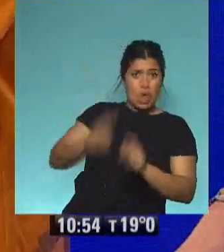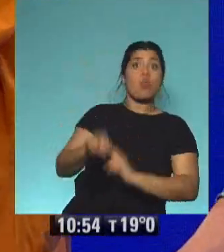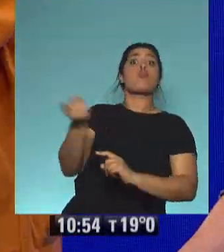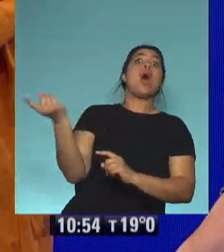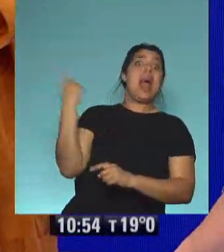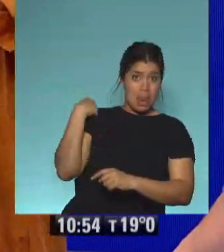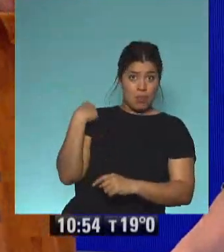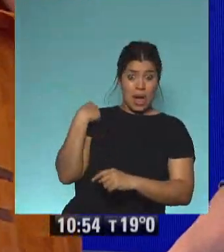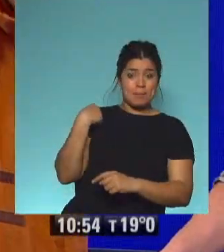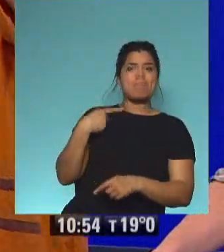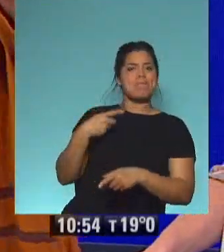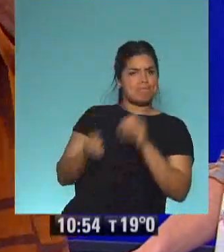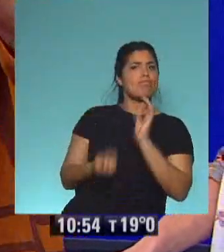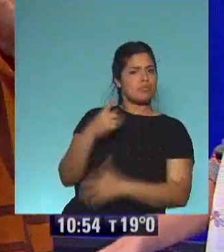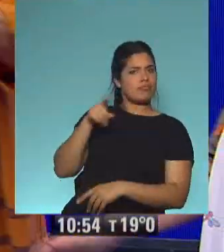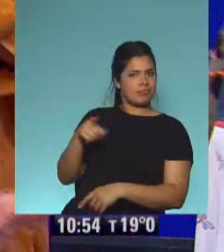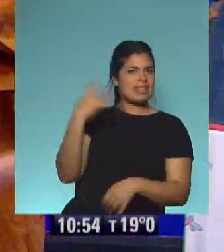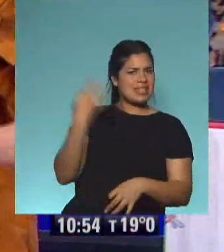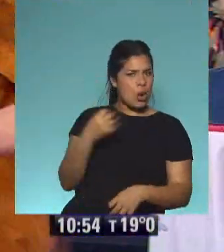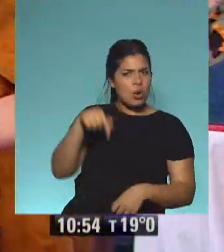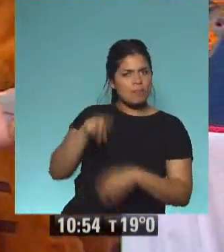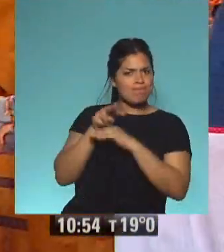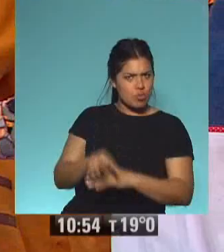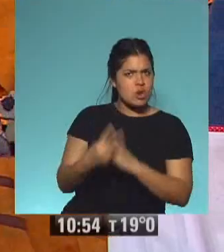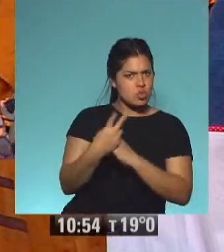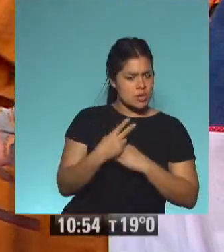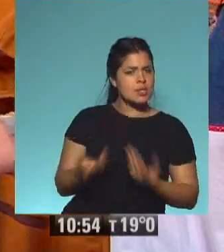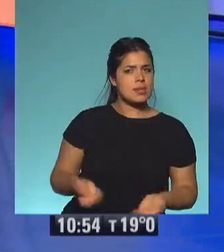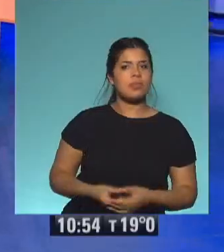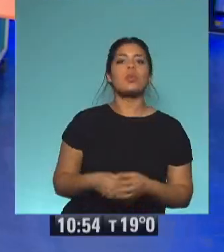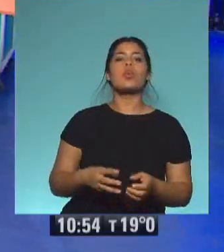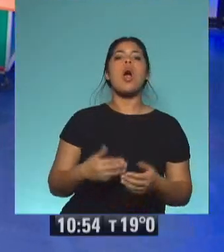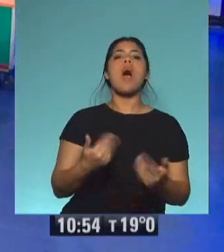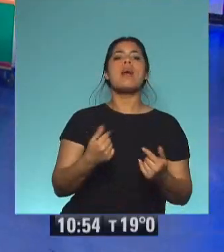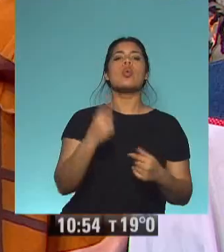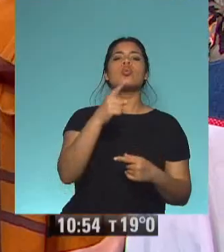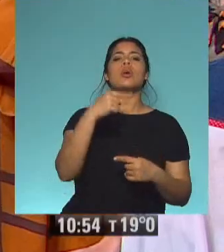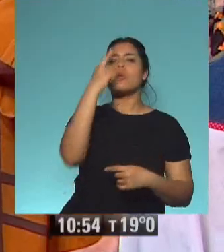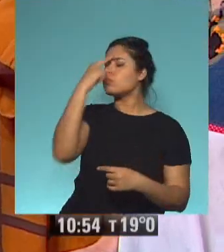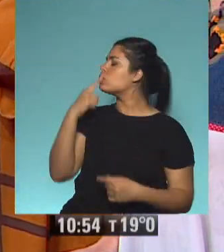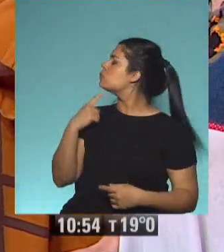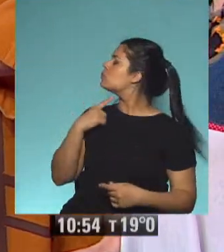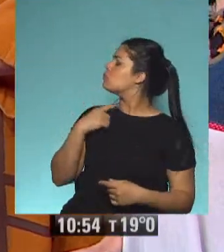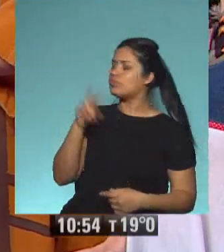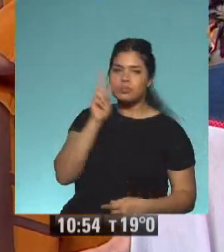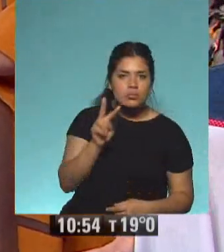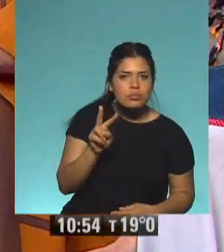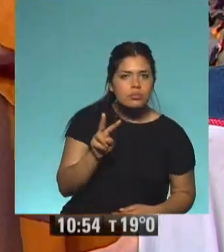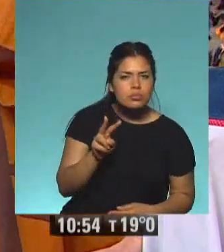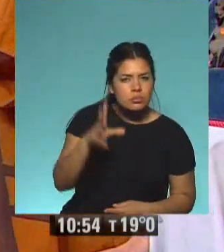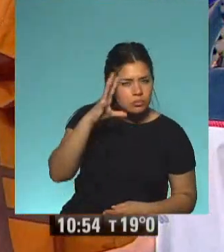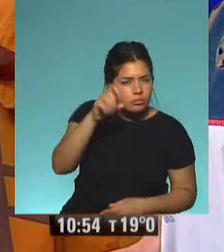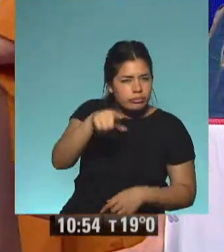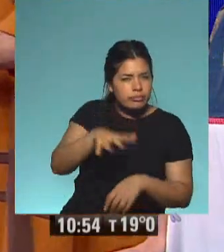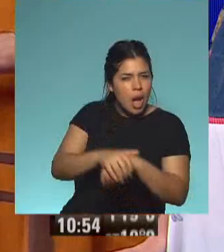Nos va a proteger de todo. Oh, impresionante. Ahí está. Alcohol. A ver, alcohol. Míreme de costado. Me hace acordar una amiga. Le